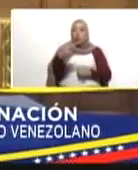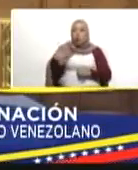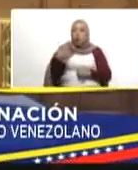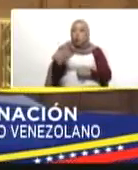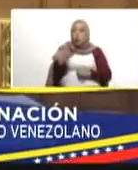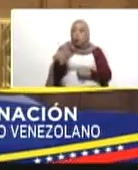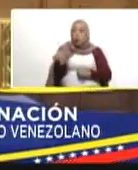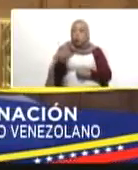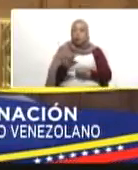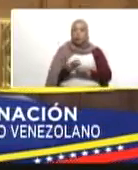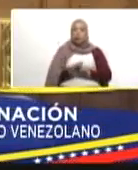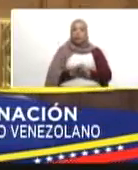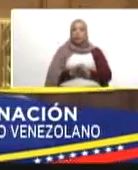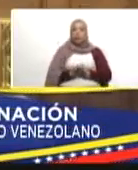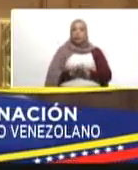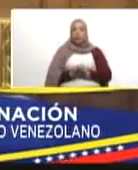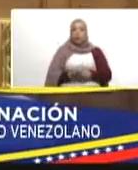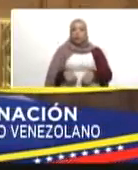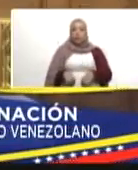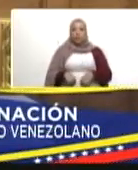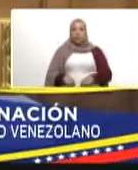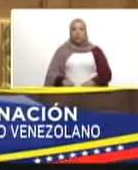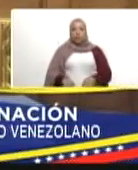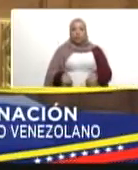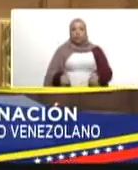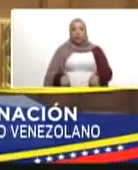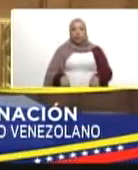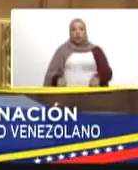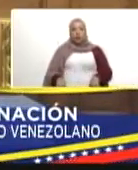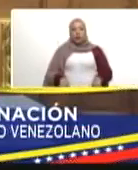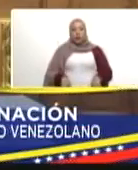junio y se retomaron las